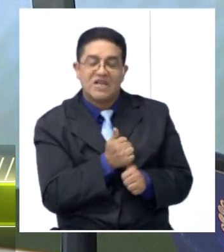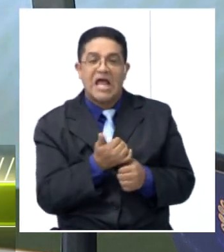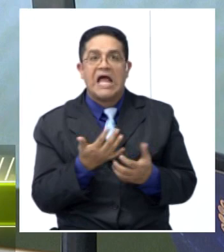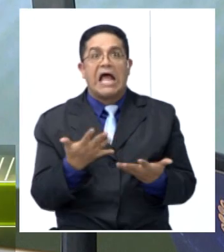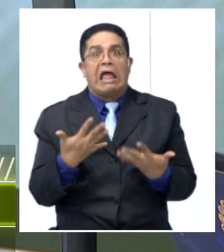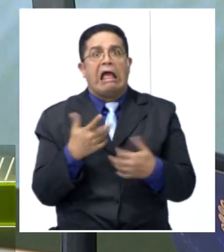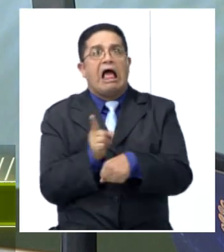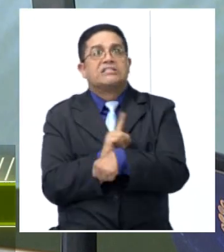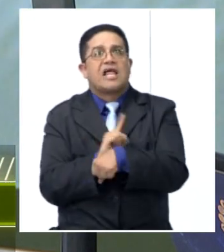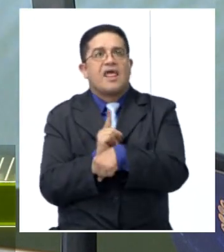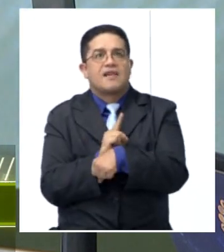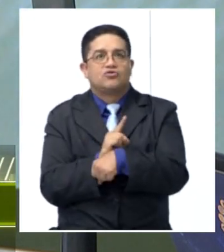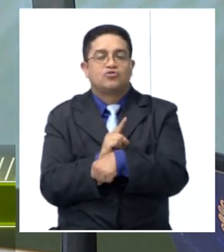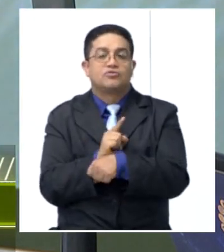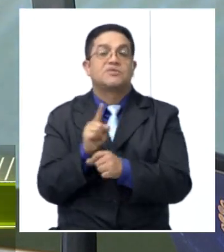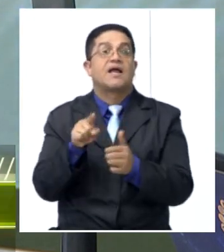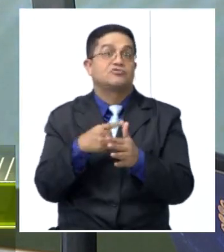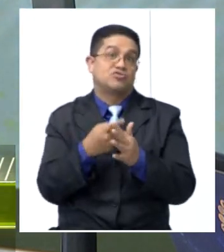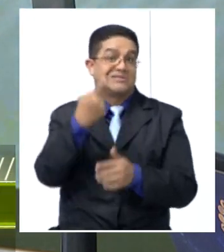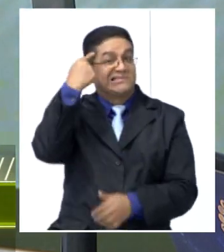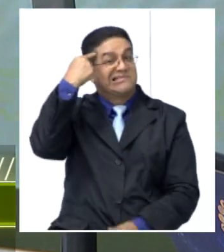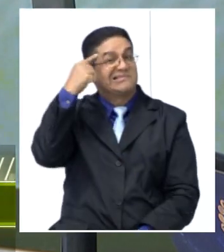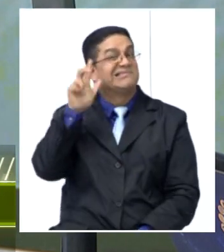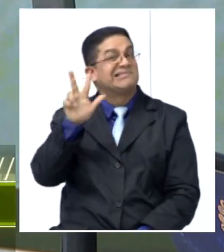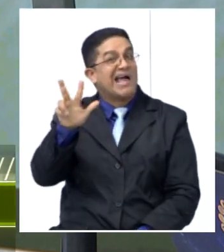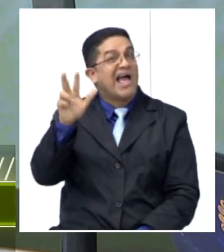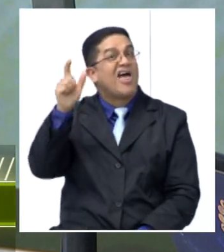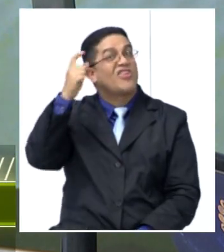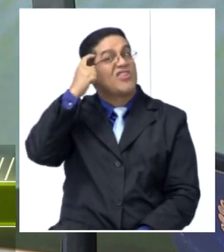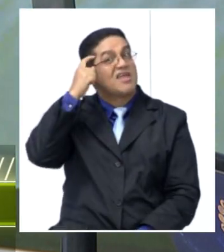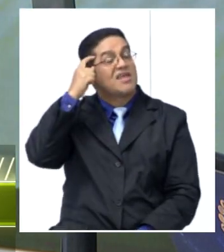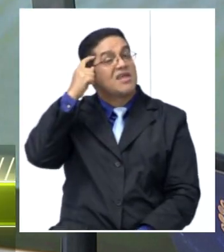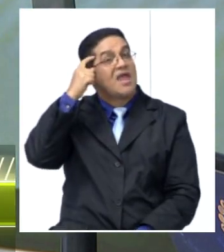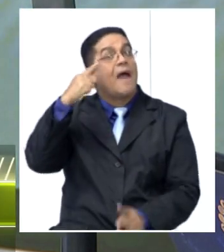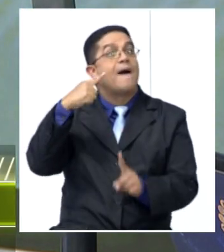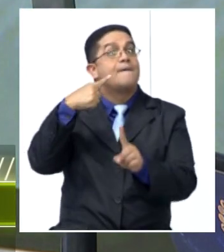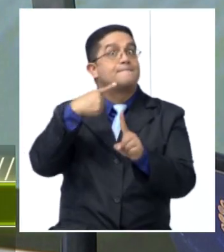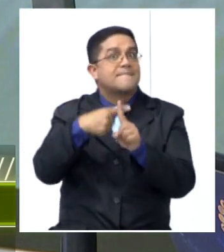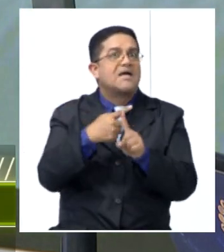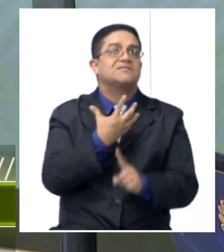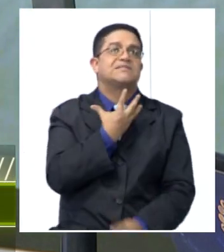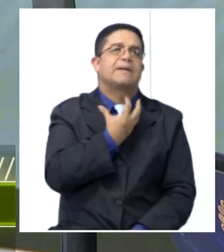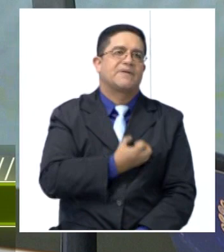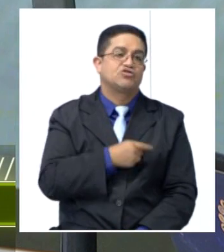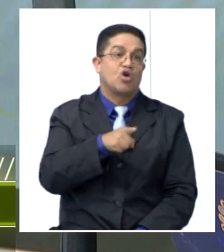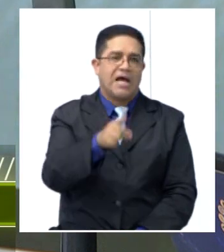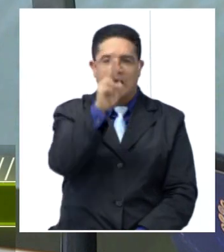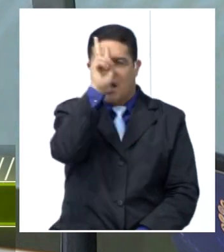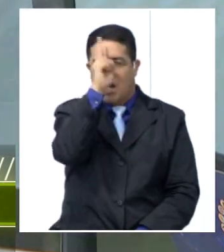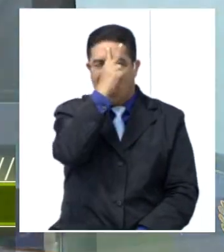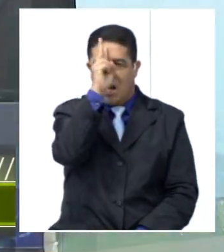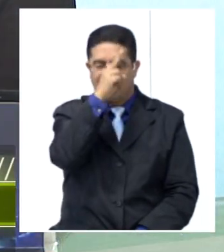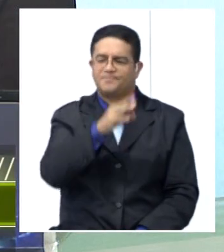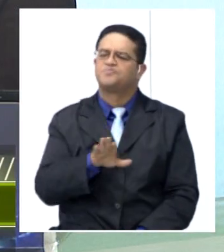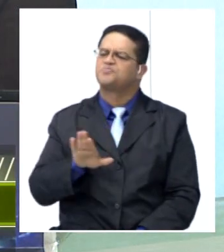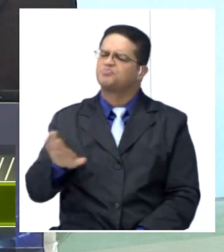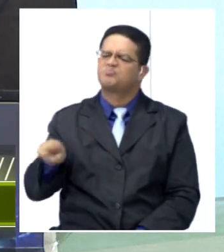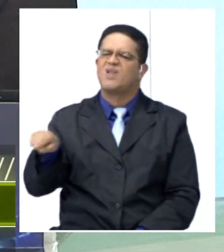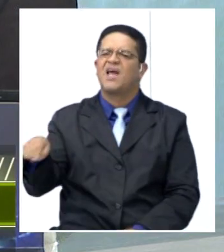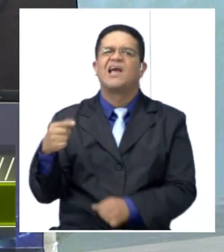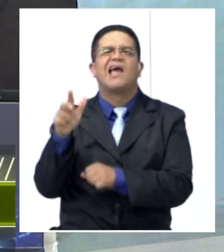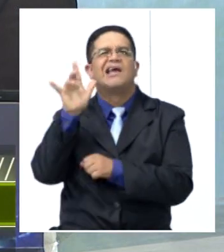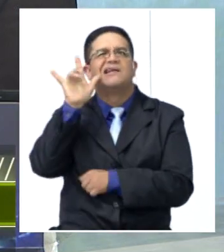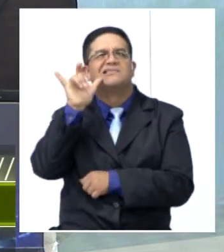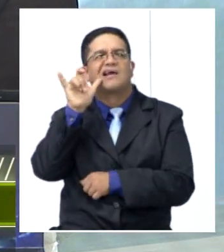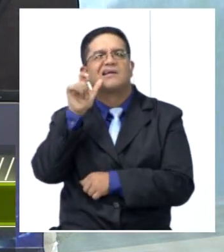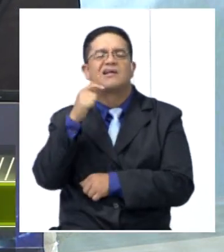Entonces tener hipomanía por 3, 4 días más unas depresiones muy severas son síntomas que lo caracterizan. Por acá Doris de Mercado nos dice, Doc, con la